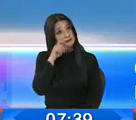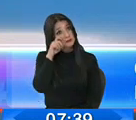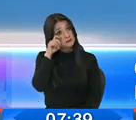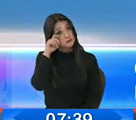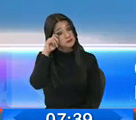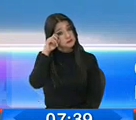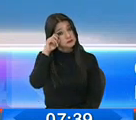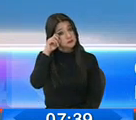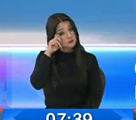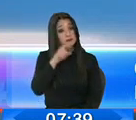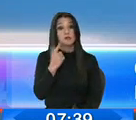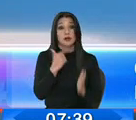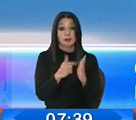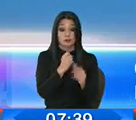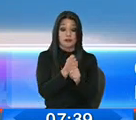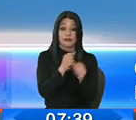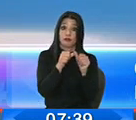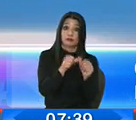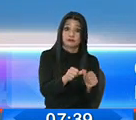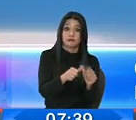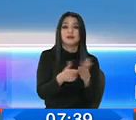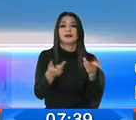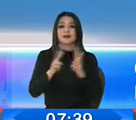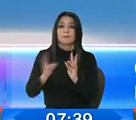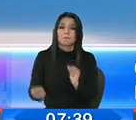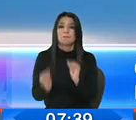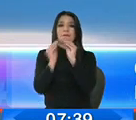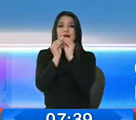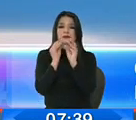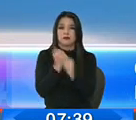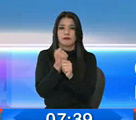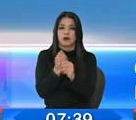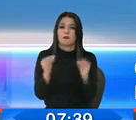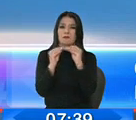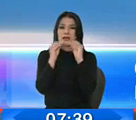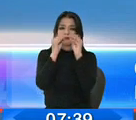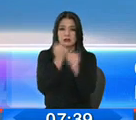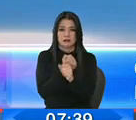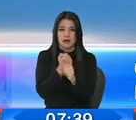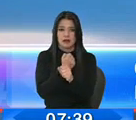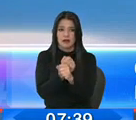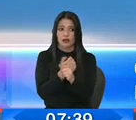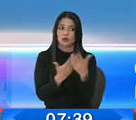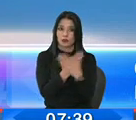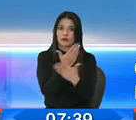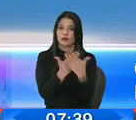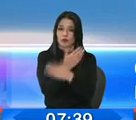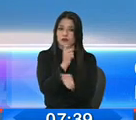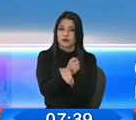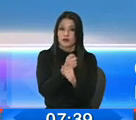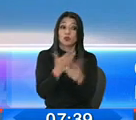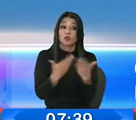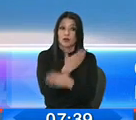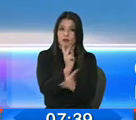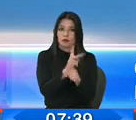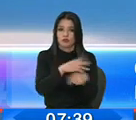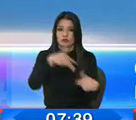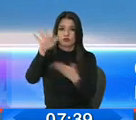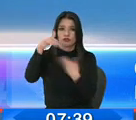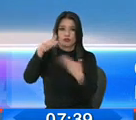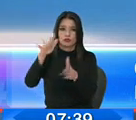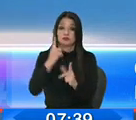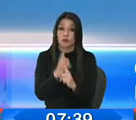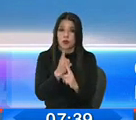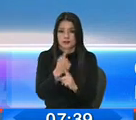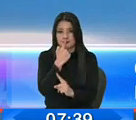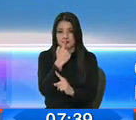no solamente para preservar ese empleo, sino para aumentar ese empleo, porque evidentemente se van a generar nuevas exportaciones. Y es por ello nuestro